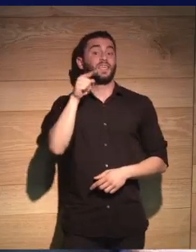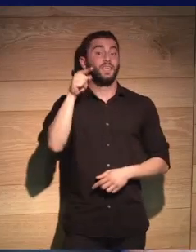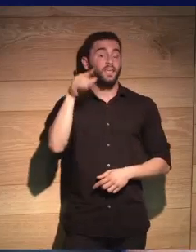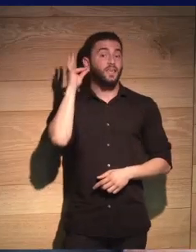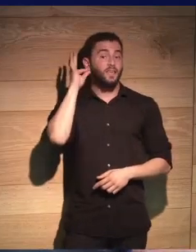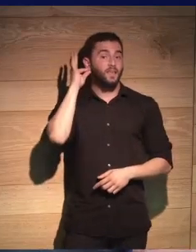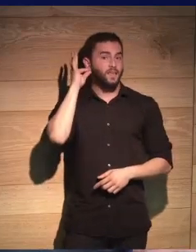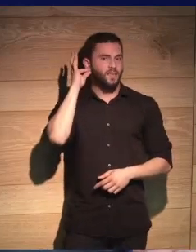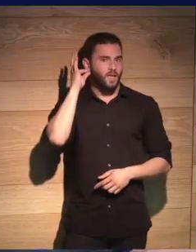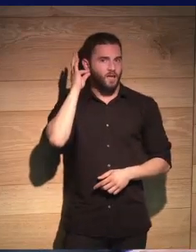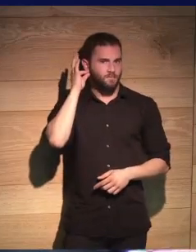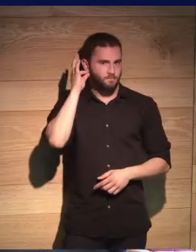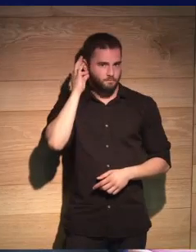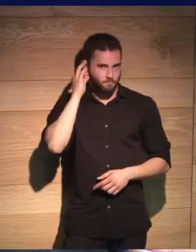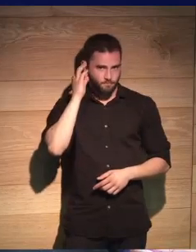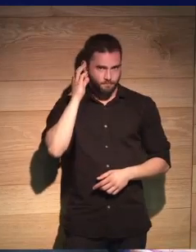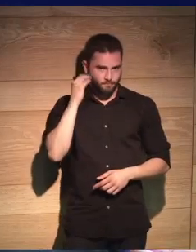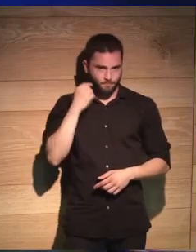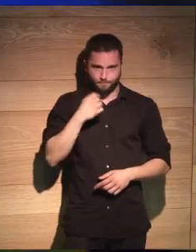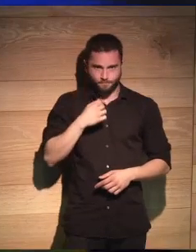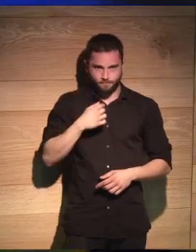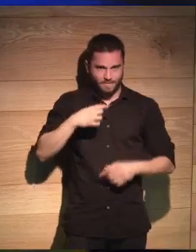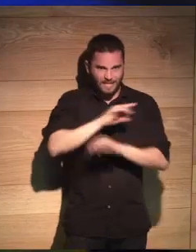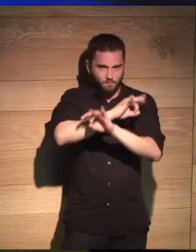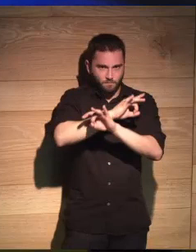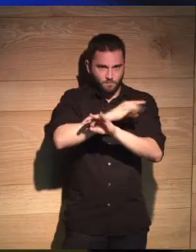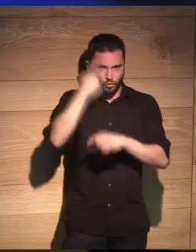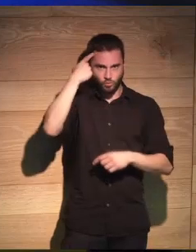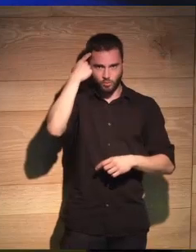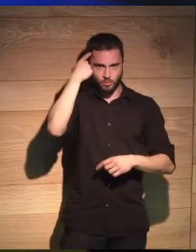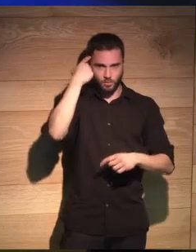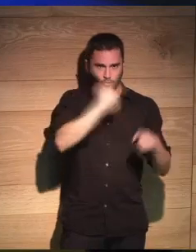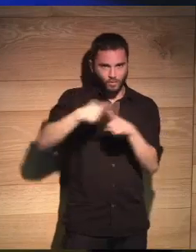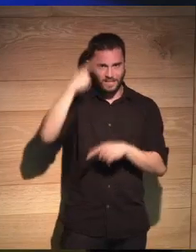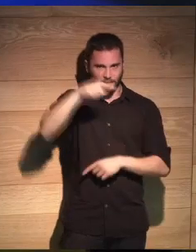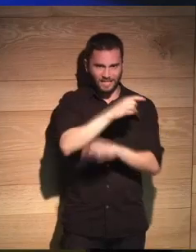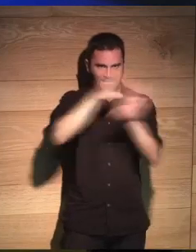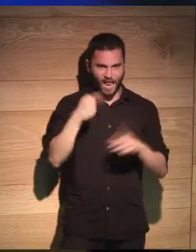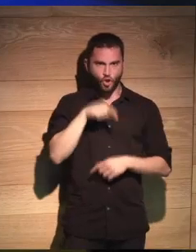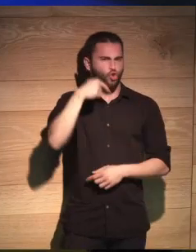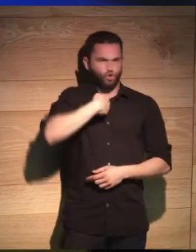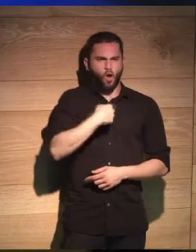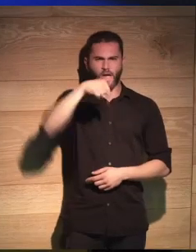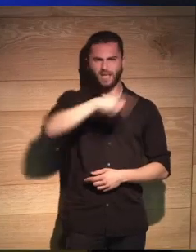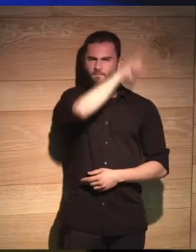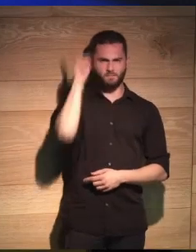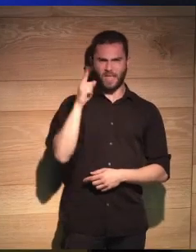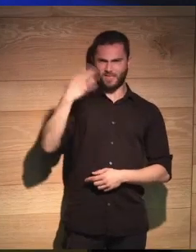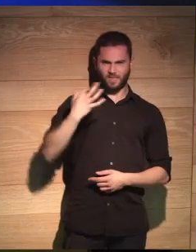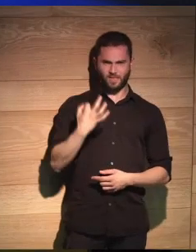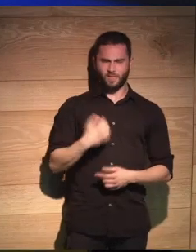determinada, dijo, no, yo donde tengo que estar es en Madrid. Ella era periodista,